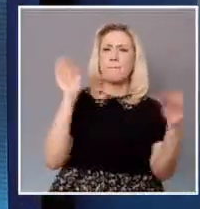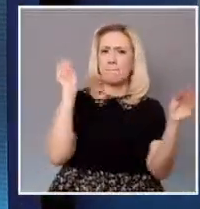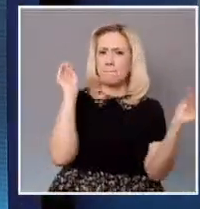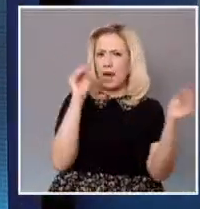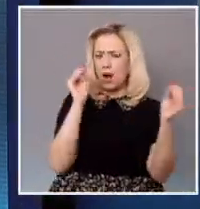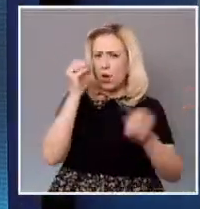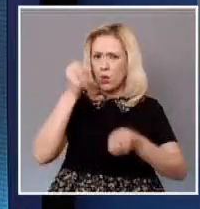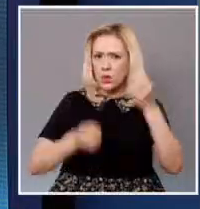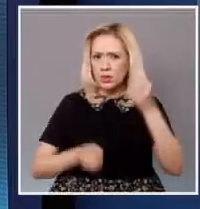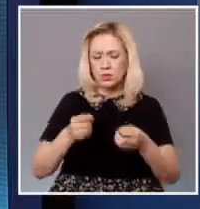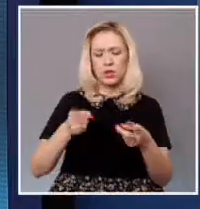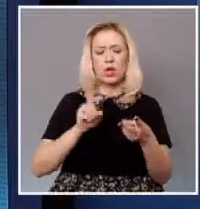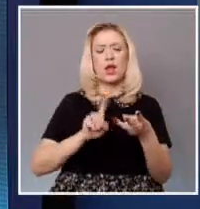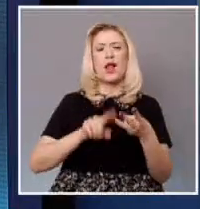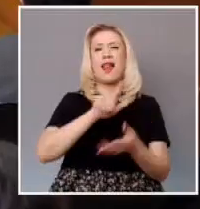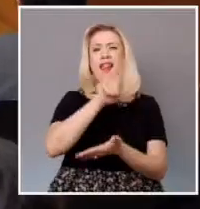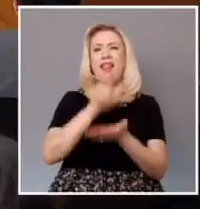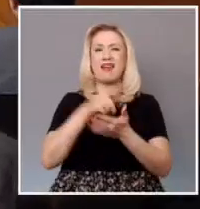Chiapas, entre otros temas.